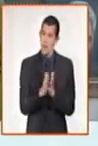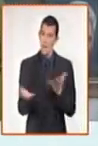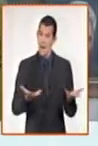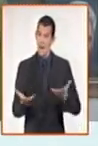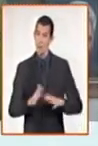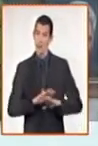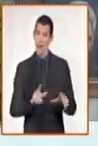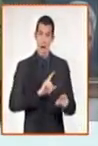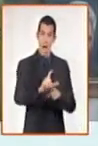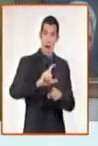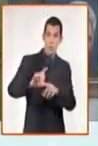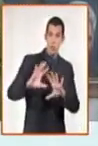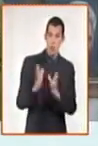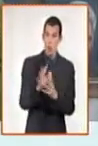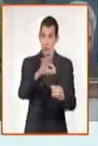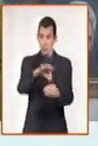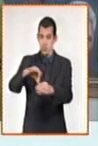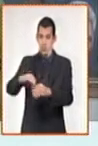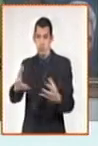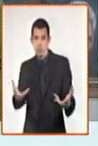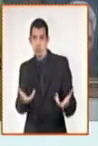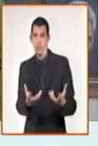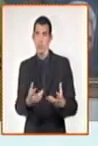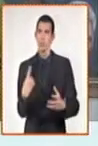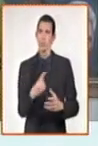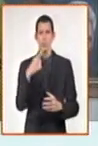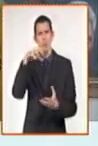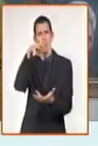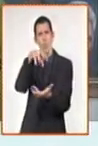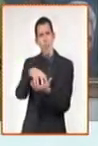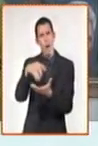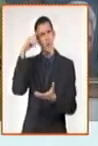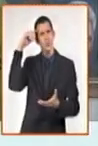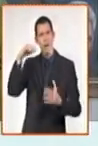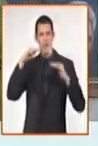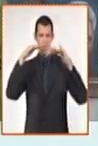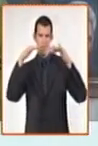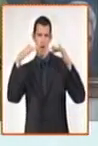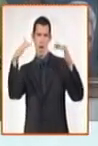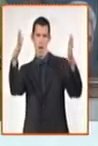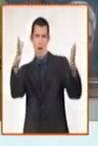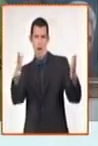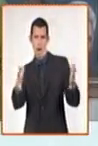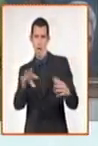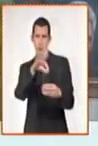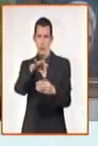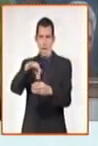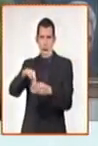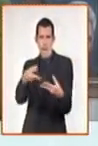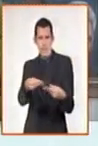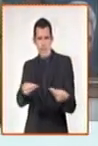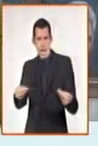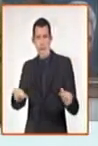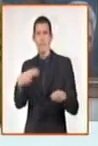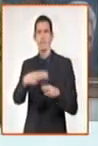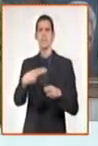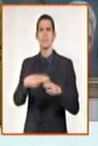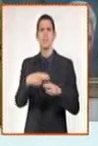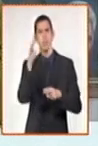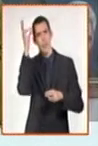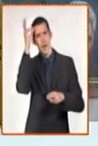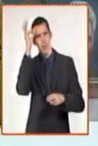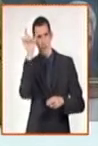a trabajar ya la recuperación de los acuaponicos, que por supuesto es lo que primeramente nos pudiera estar dando alimentación a la provincia. Ya